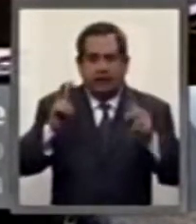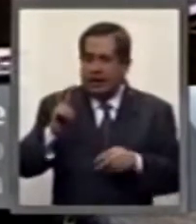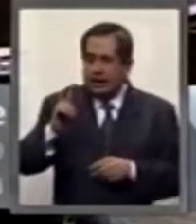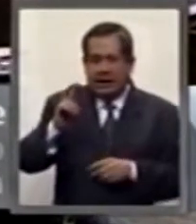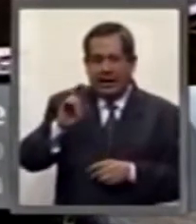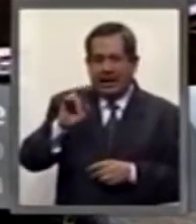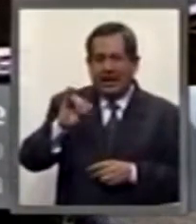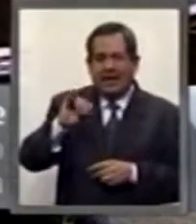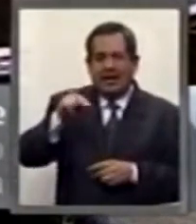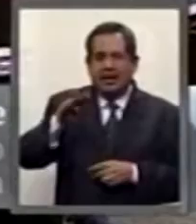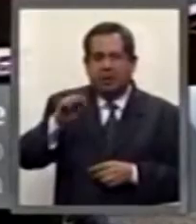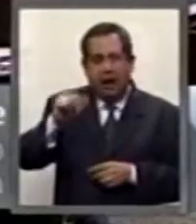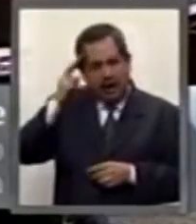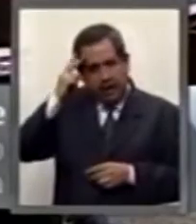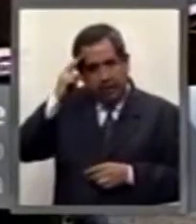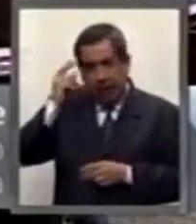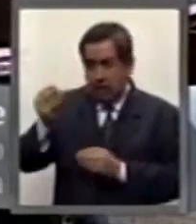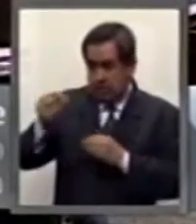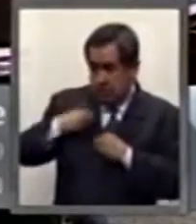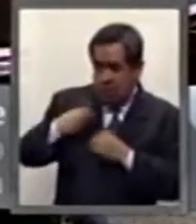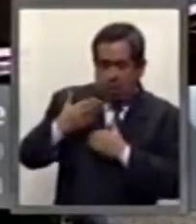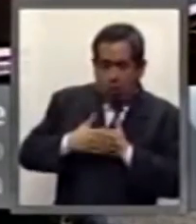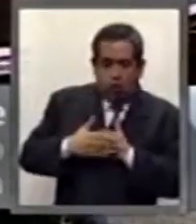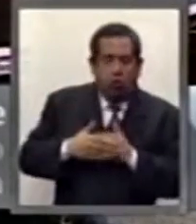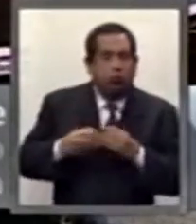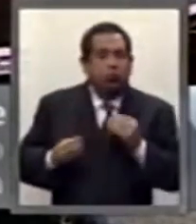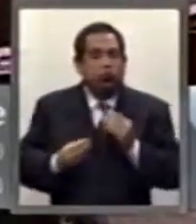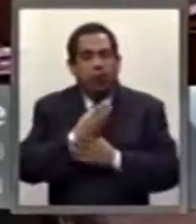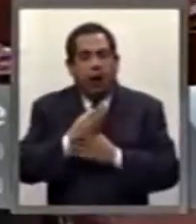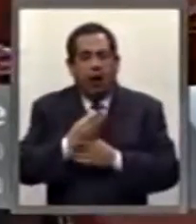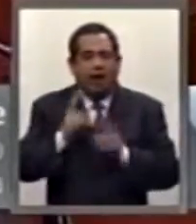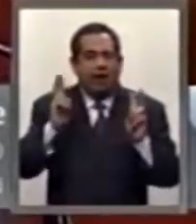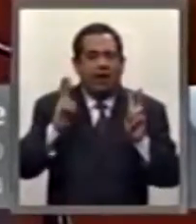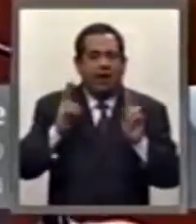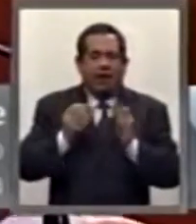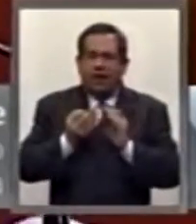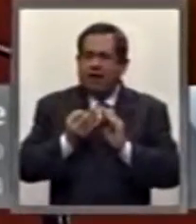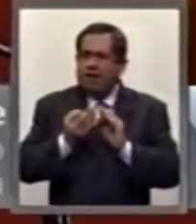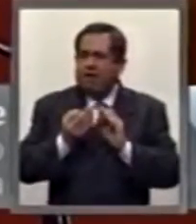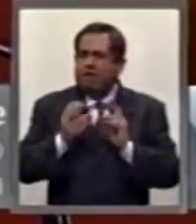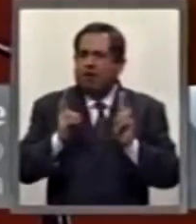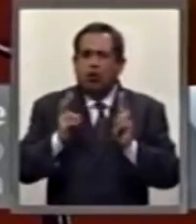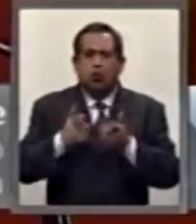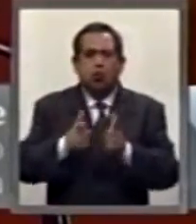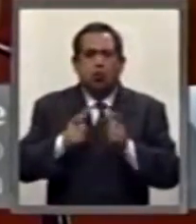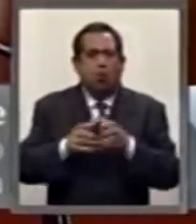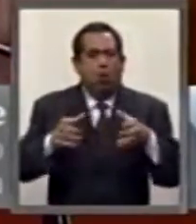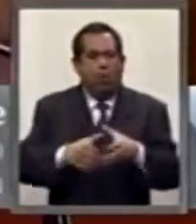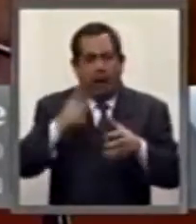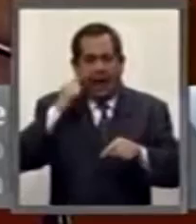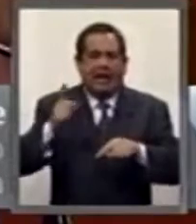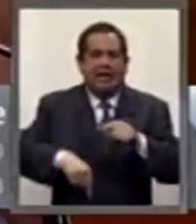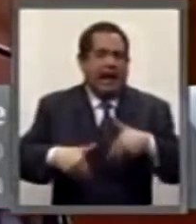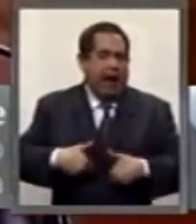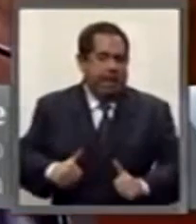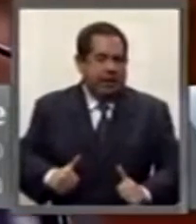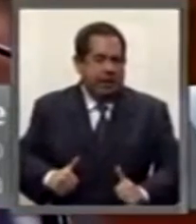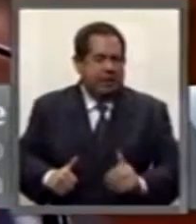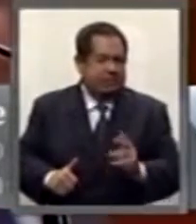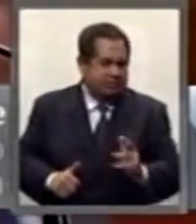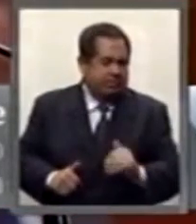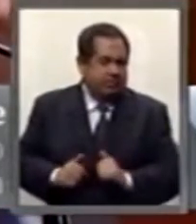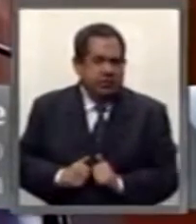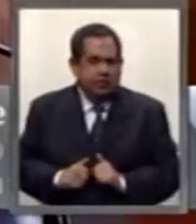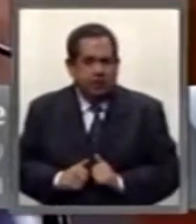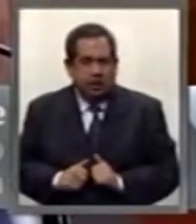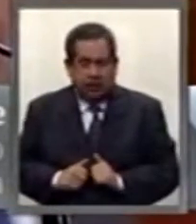la realización de políticas y la creación de un frente parlamentario contra el hambre. Cabe mencionar